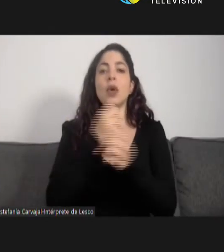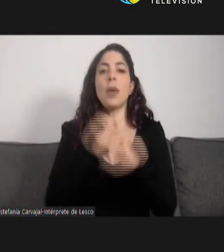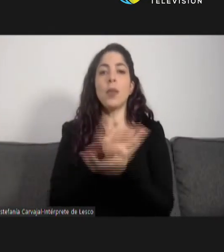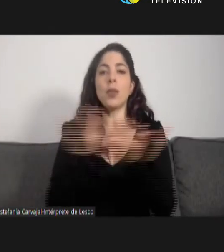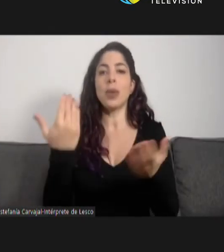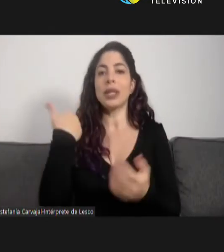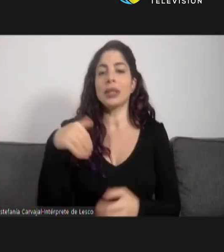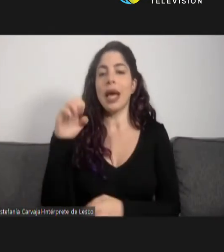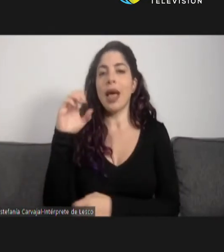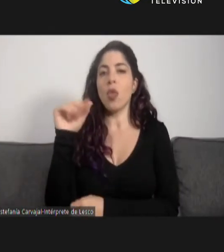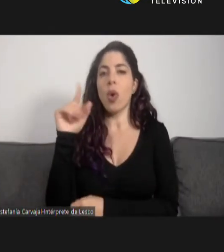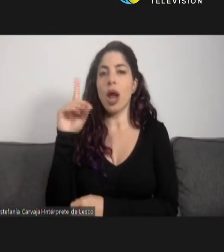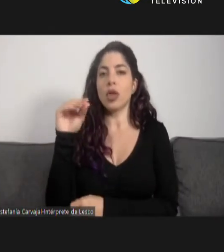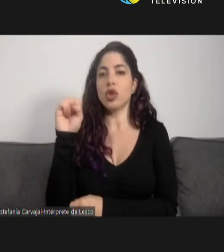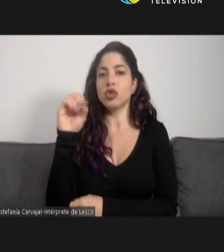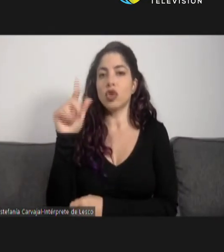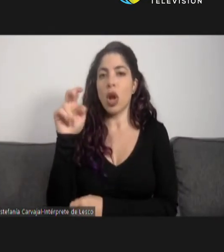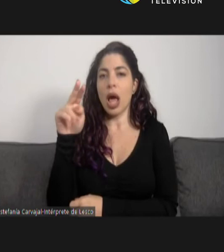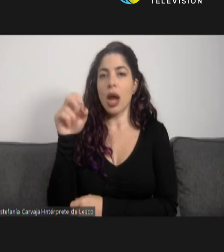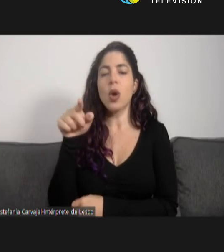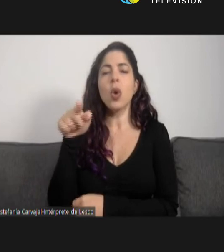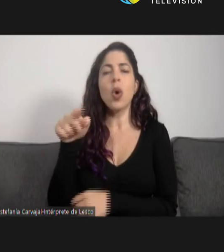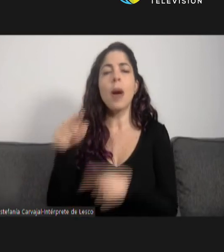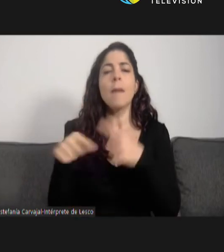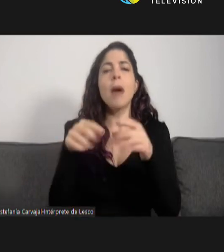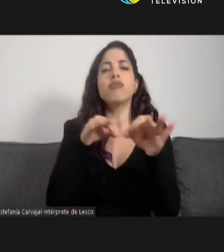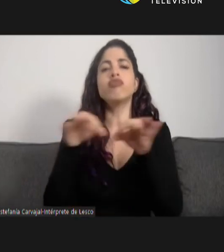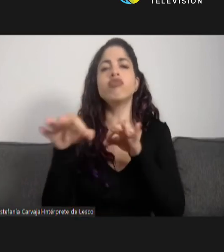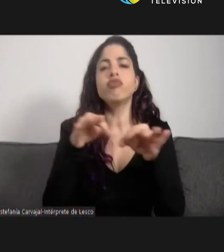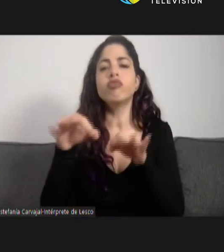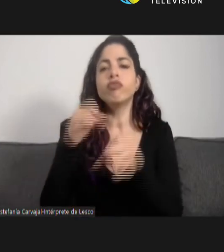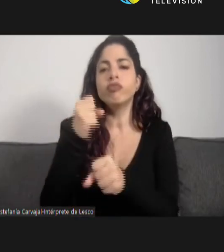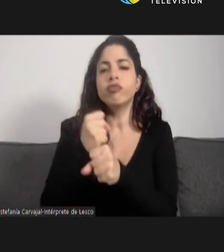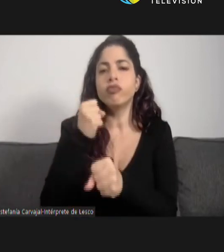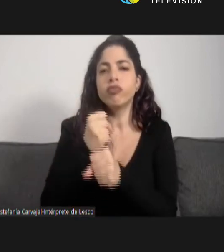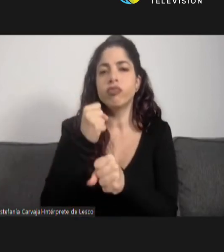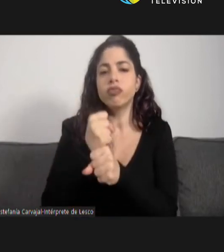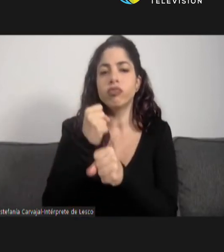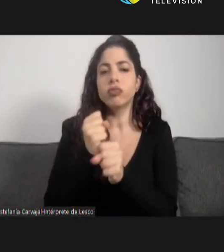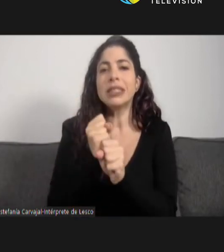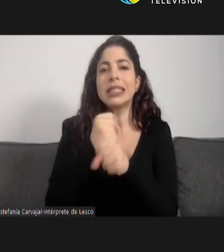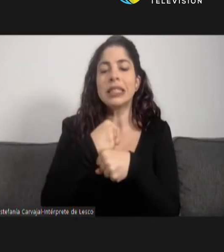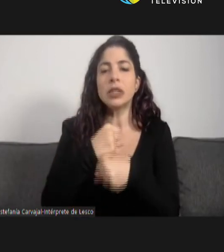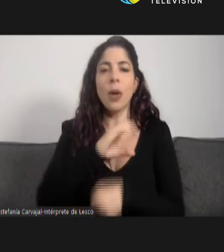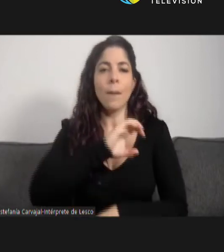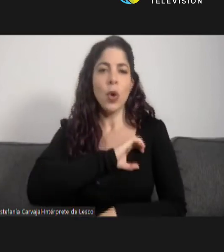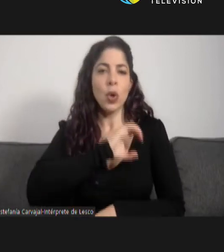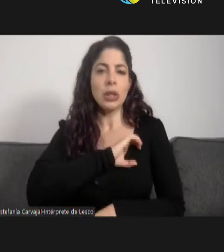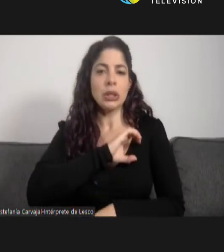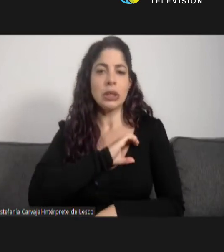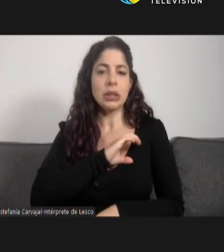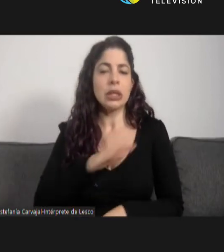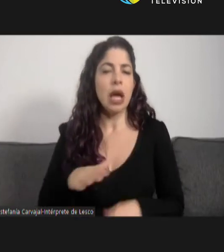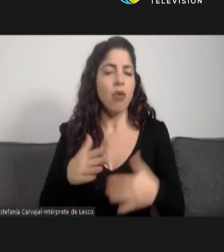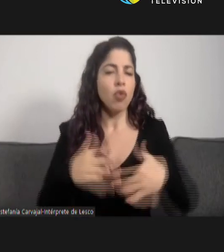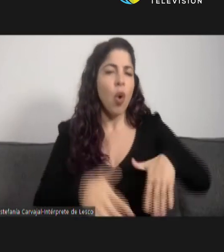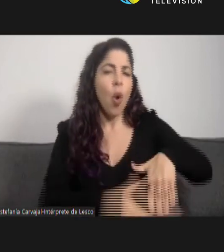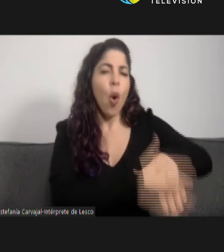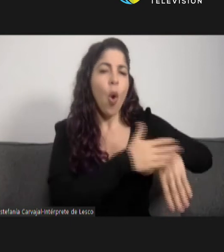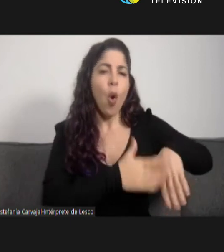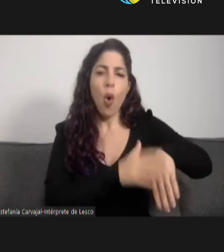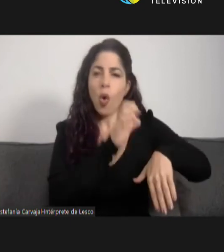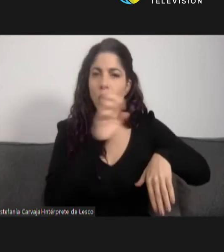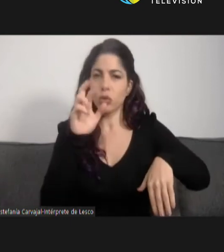señor Eduardo Solano, quien nos detallará sobre los operativos que realizan los cuerpos policiales en todo el país y nos